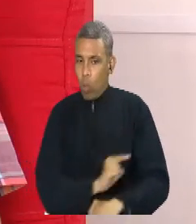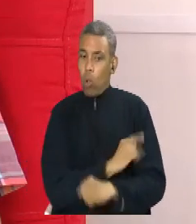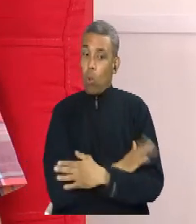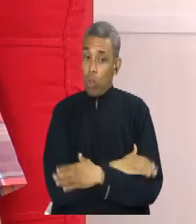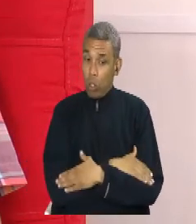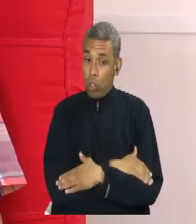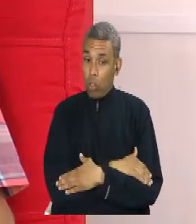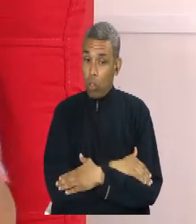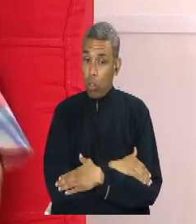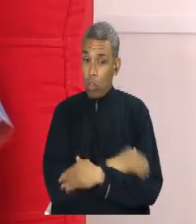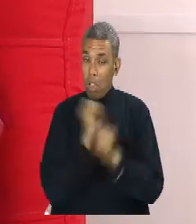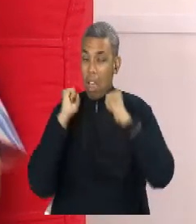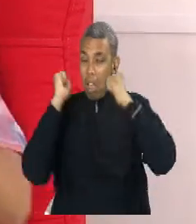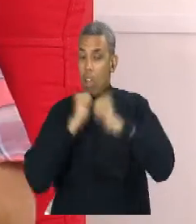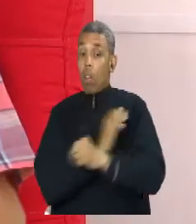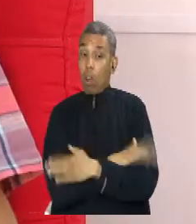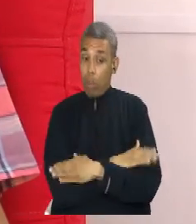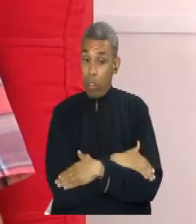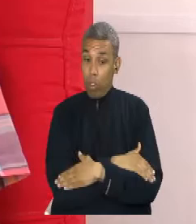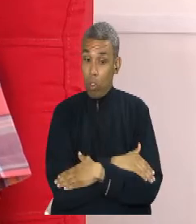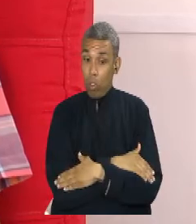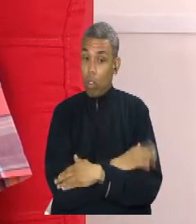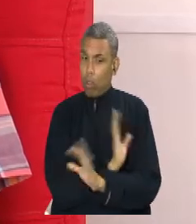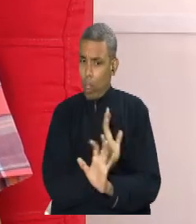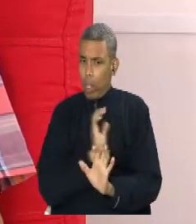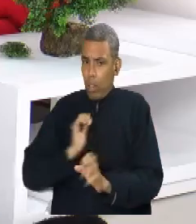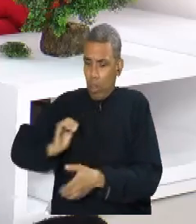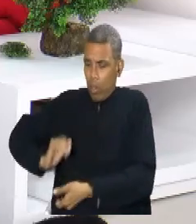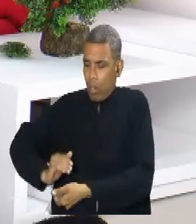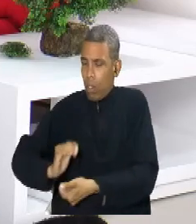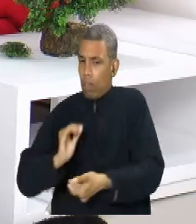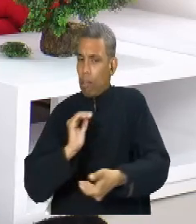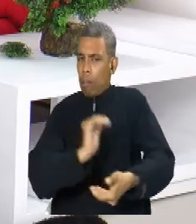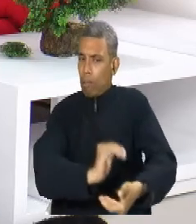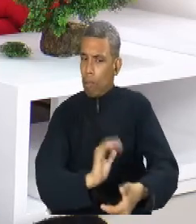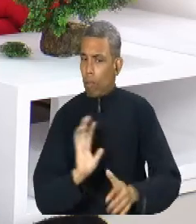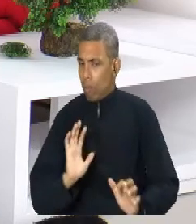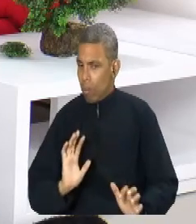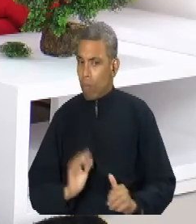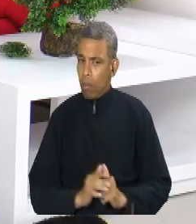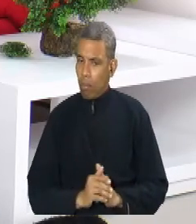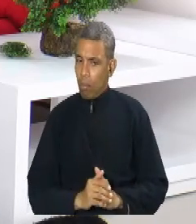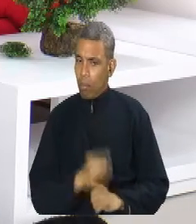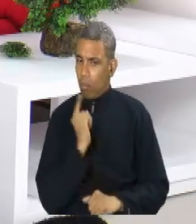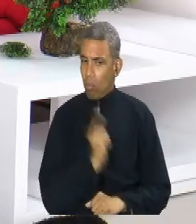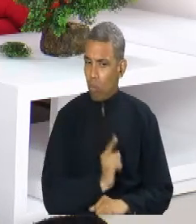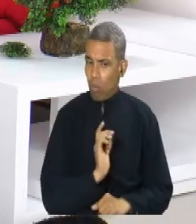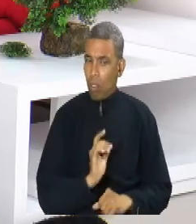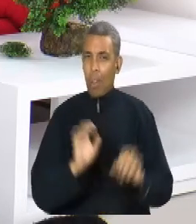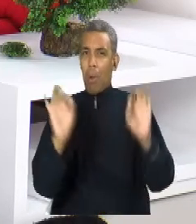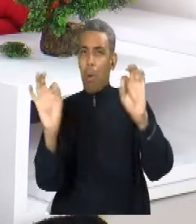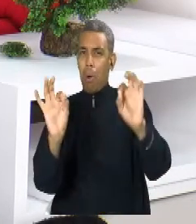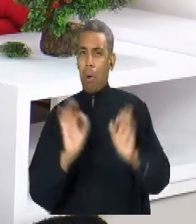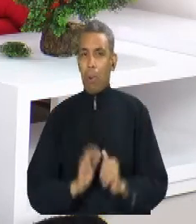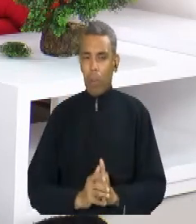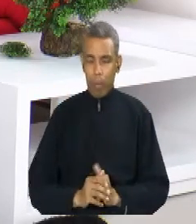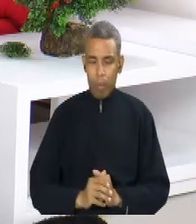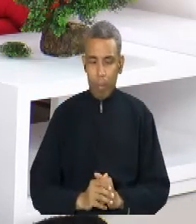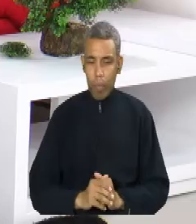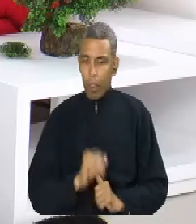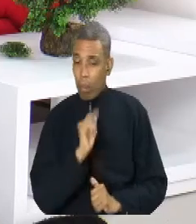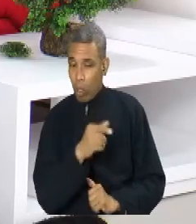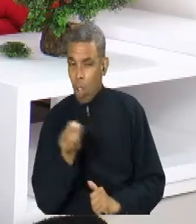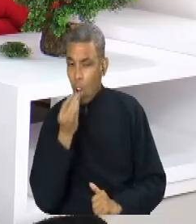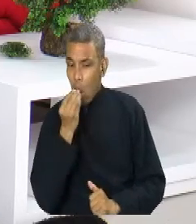con esto yo le doy eso si no libre que comer por ejemplo eso eso es lógico tiene que si vamos a un sitio